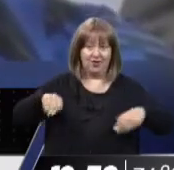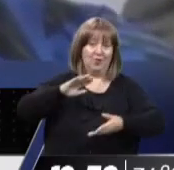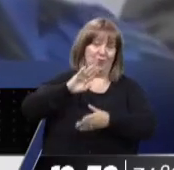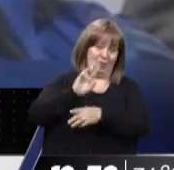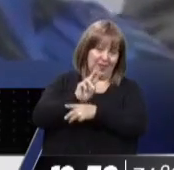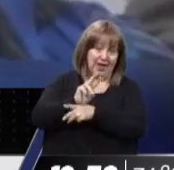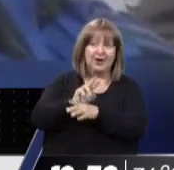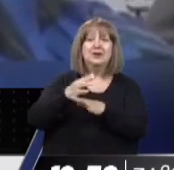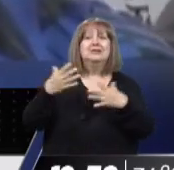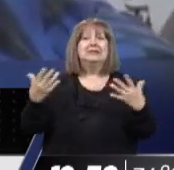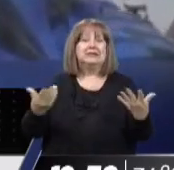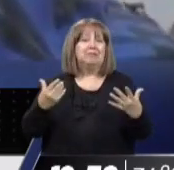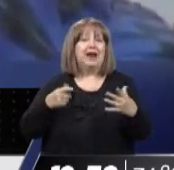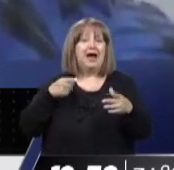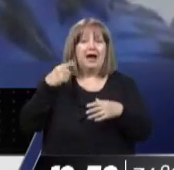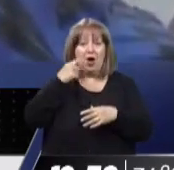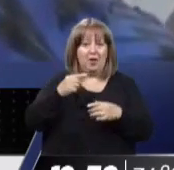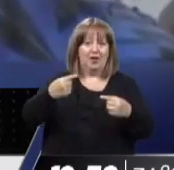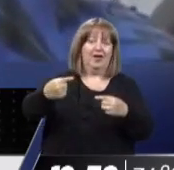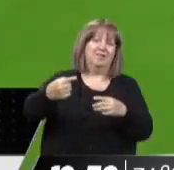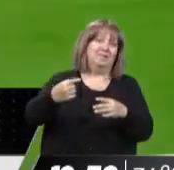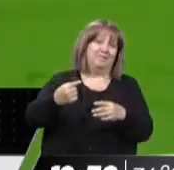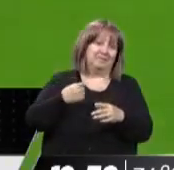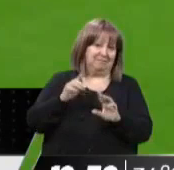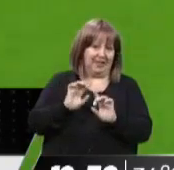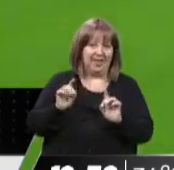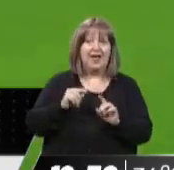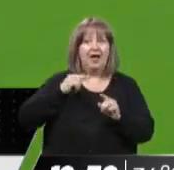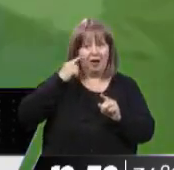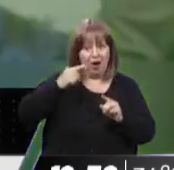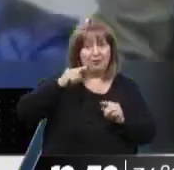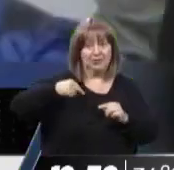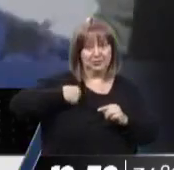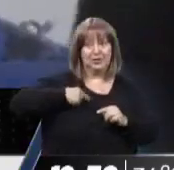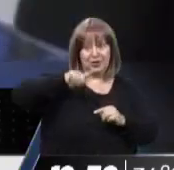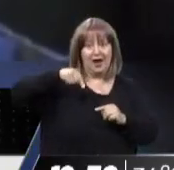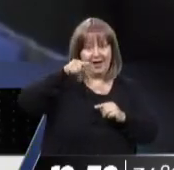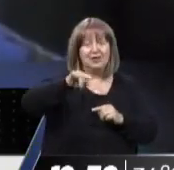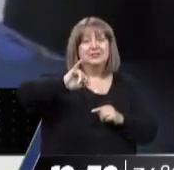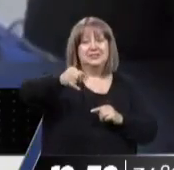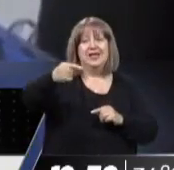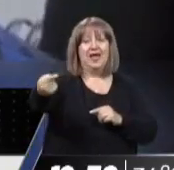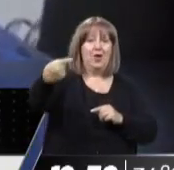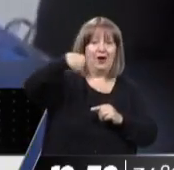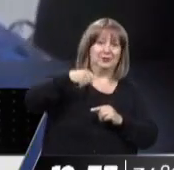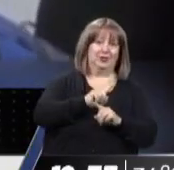mentalidad es que ya lo tenemos que empezar a vivir y así lo estamos sintiendo, así que estamos bien. Y bueno, la previa siempre